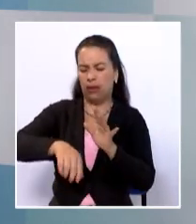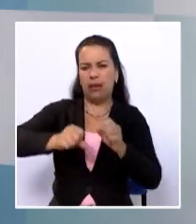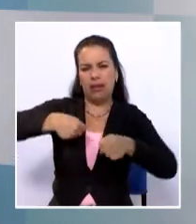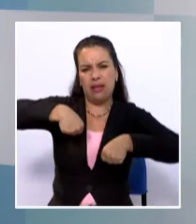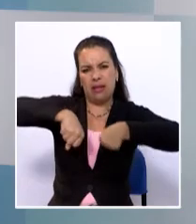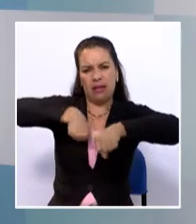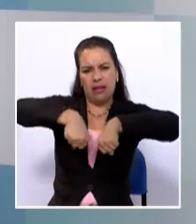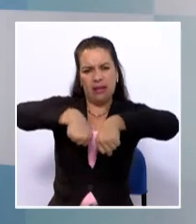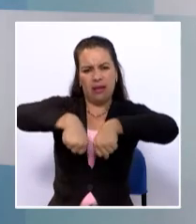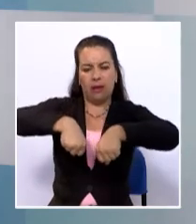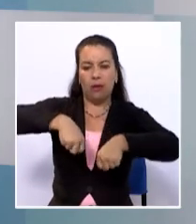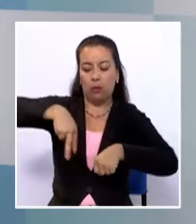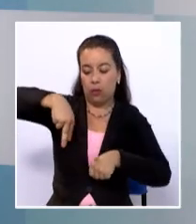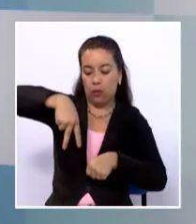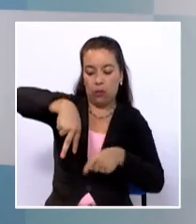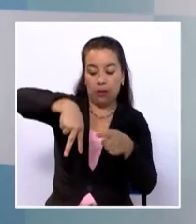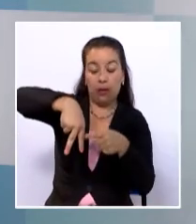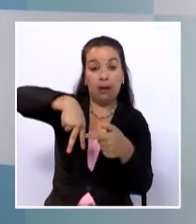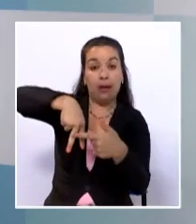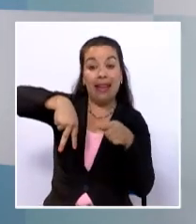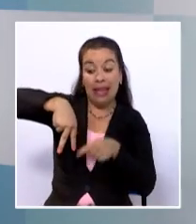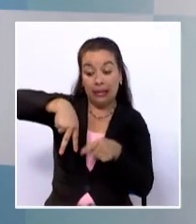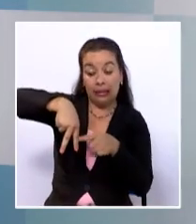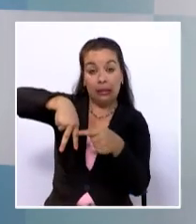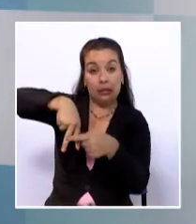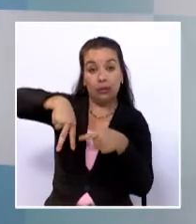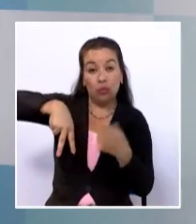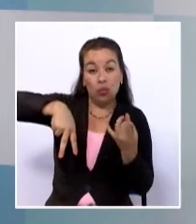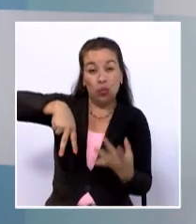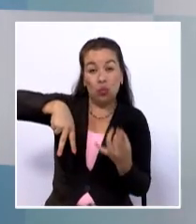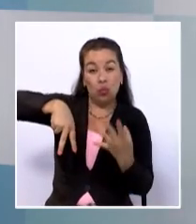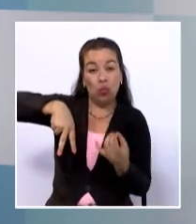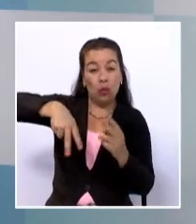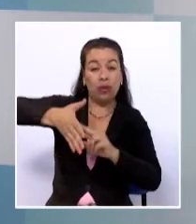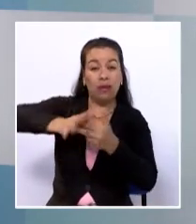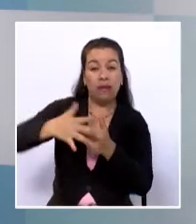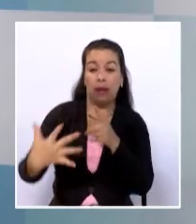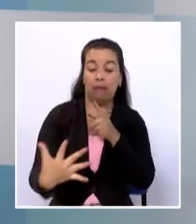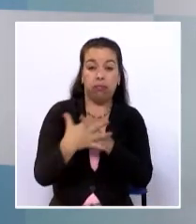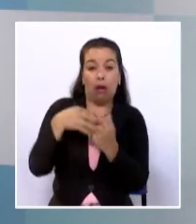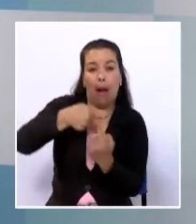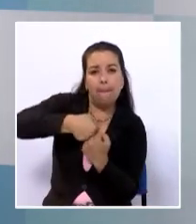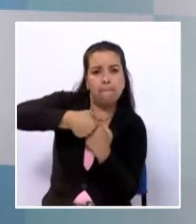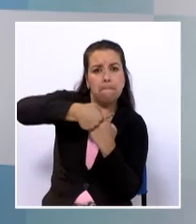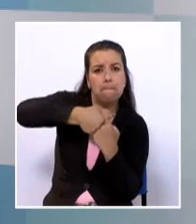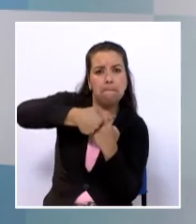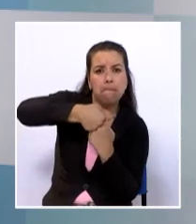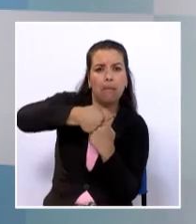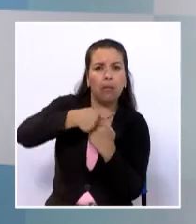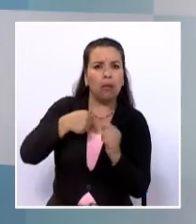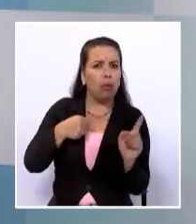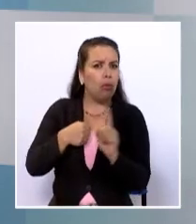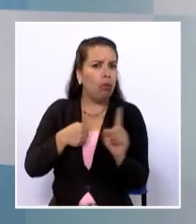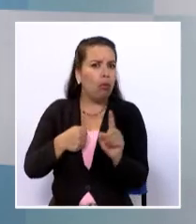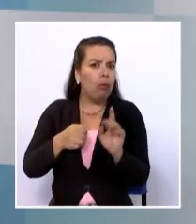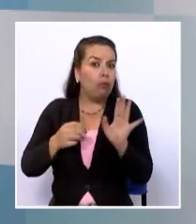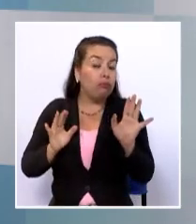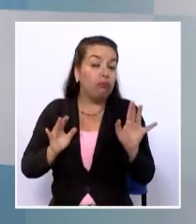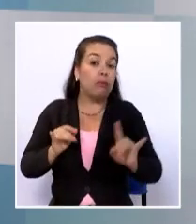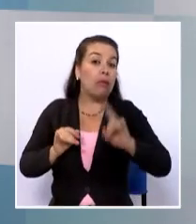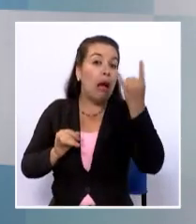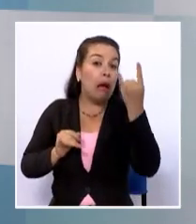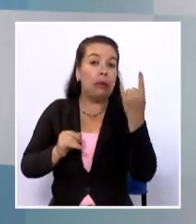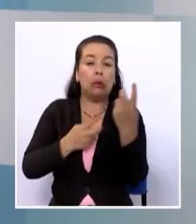siempre un dolor de rodilla puede ser secundario a un desgaste de la rodilla no puede ser una manifestación de una